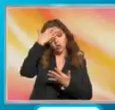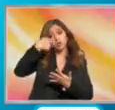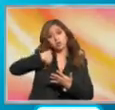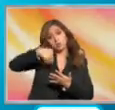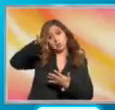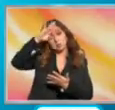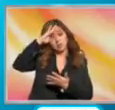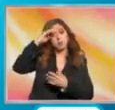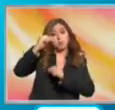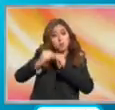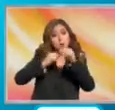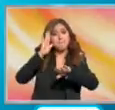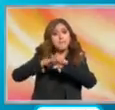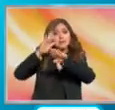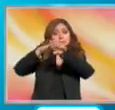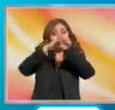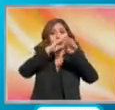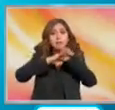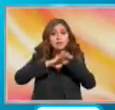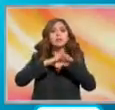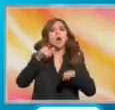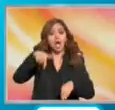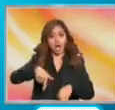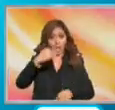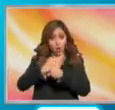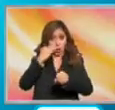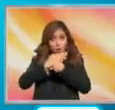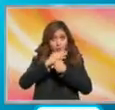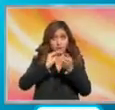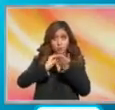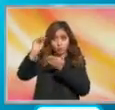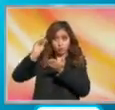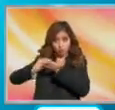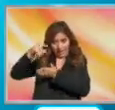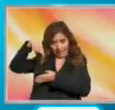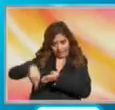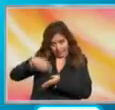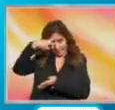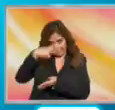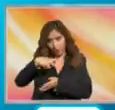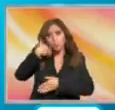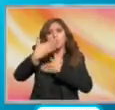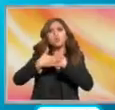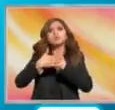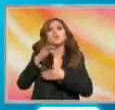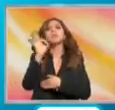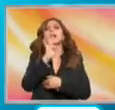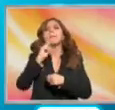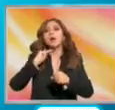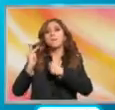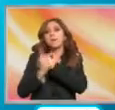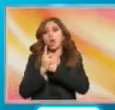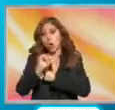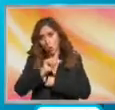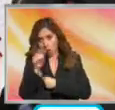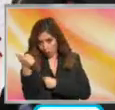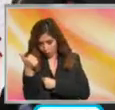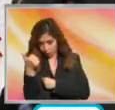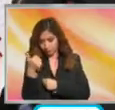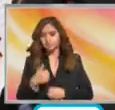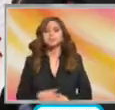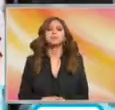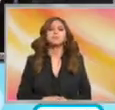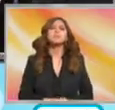esto tiene una tendencia ya para un mercado internacional. Oye, Norma, y algo que supongo que también es importante, por ejemplo, aquí en el caso del iceberg, vemos todo lo que hay abajo,